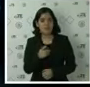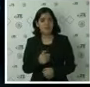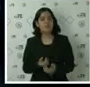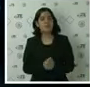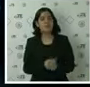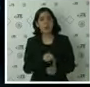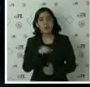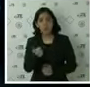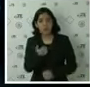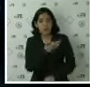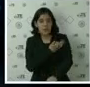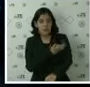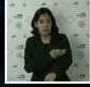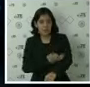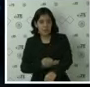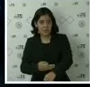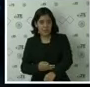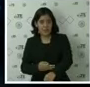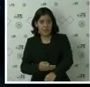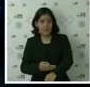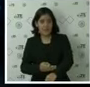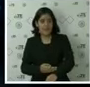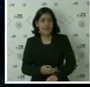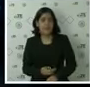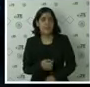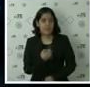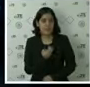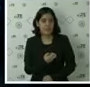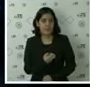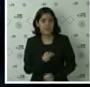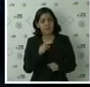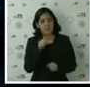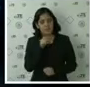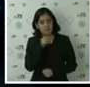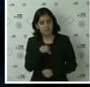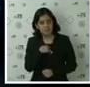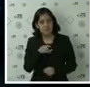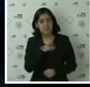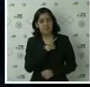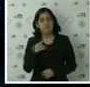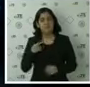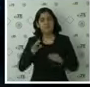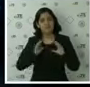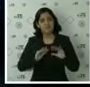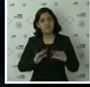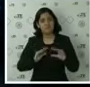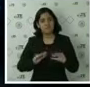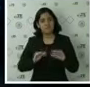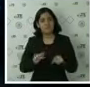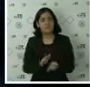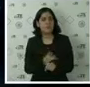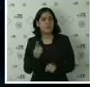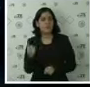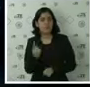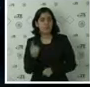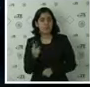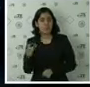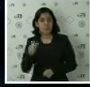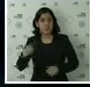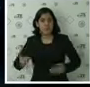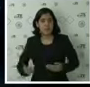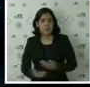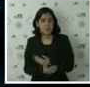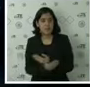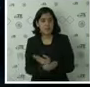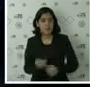sigue siendo posible que se eduque y forme en ciudadanía, porque son ellos los que desde que nacemos nos enseñan sobre